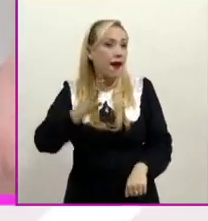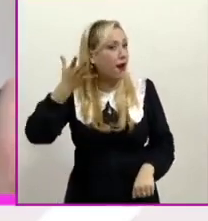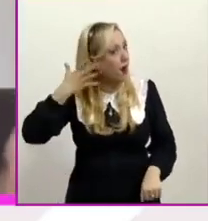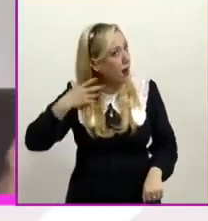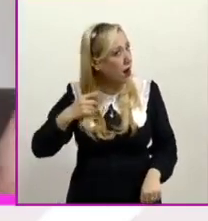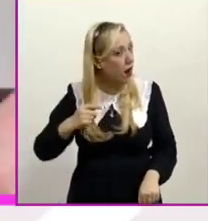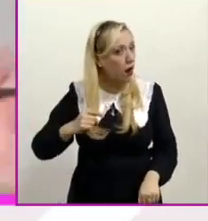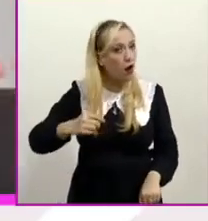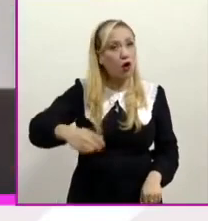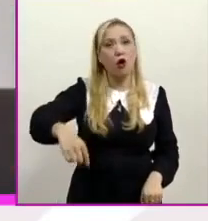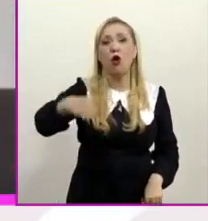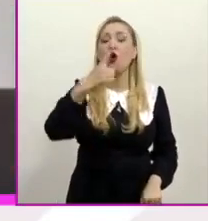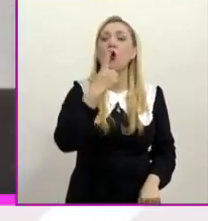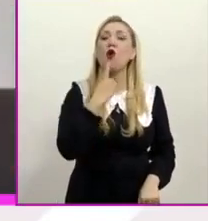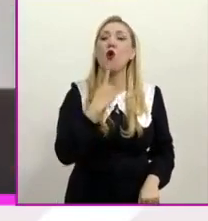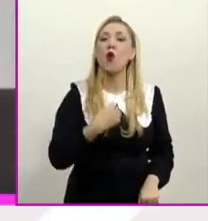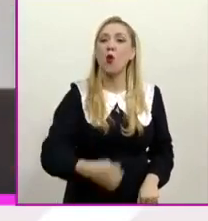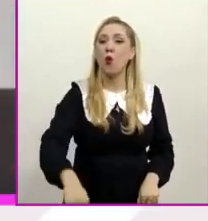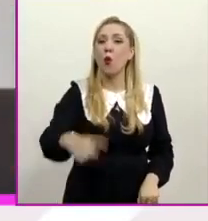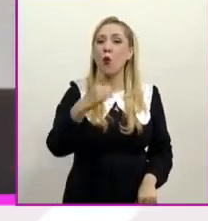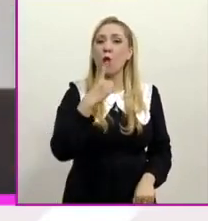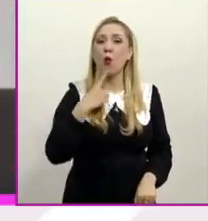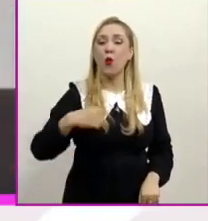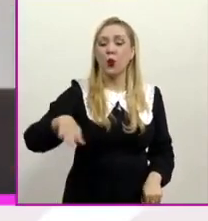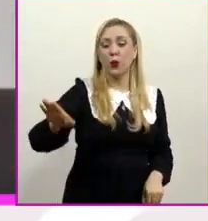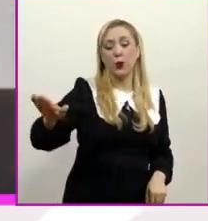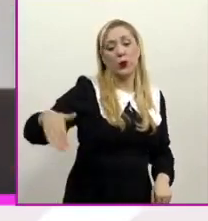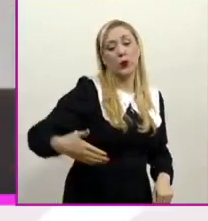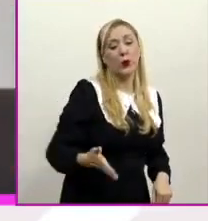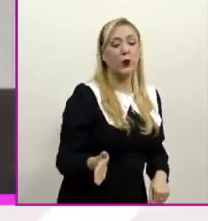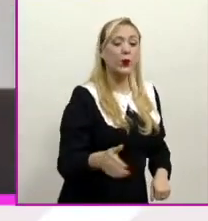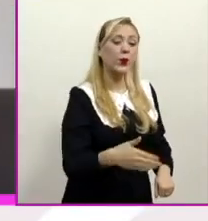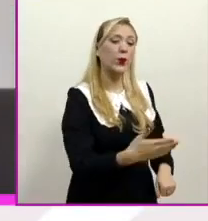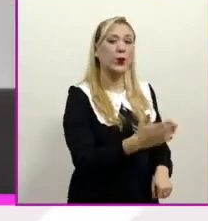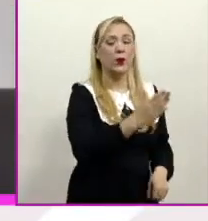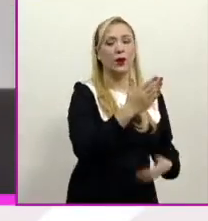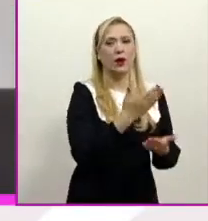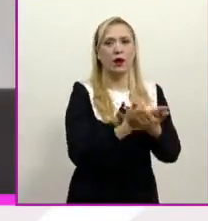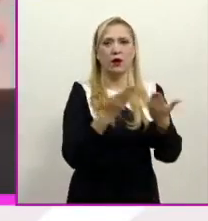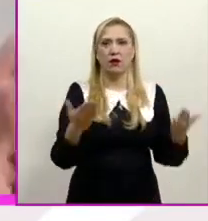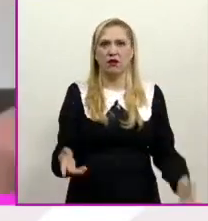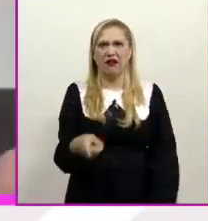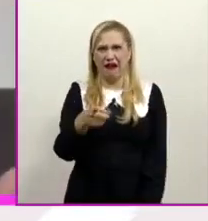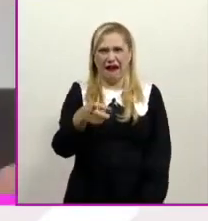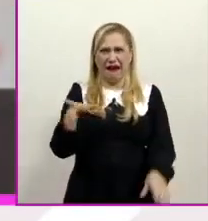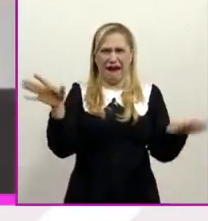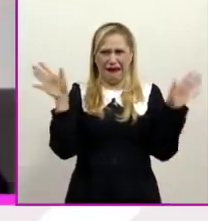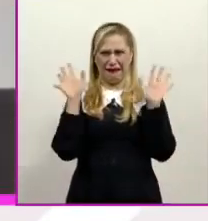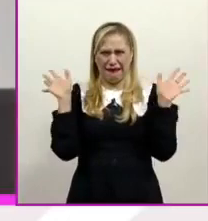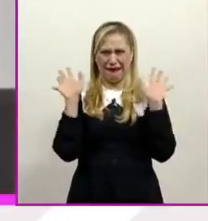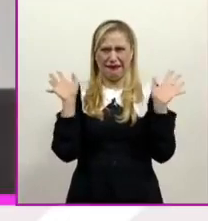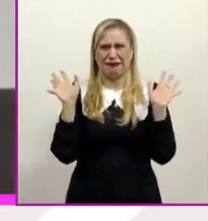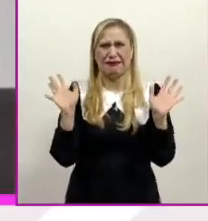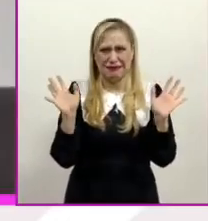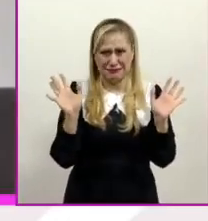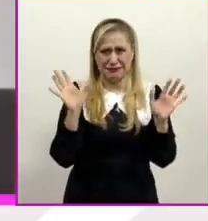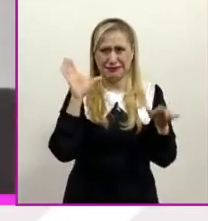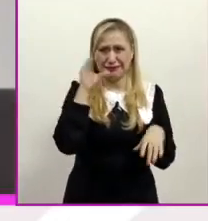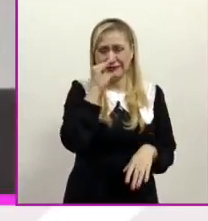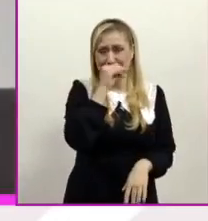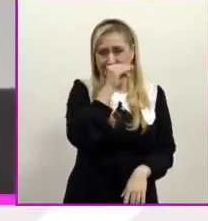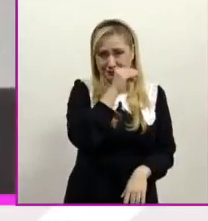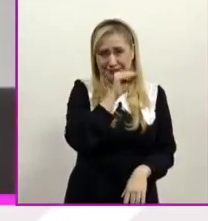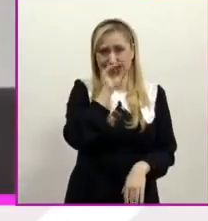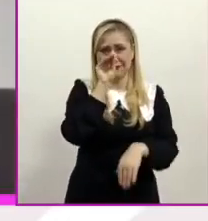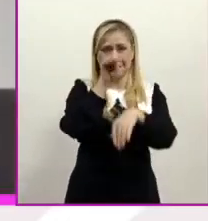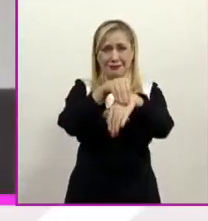específica blanca, ¿no? Y nos están arruinando la infancia en la adultez con